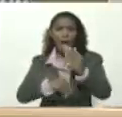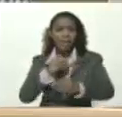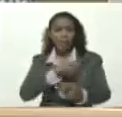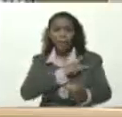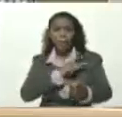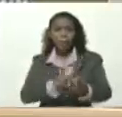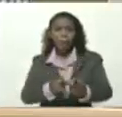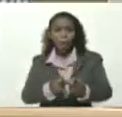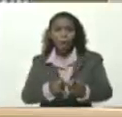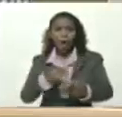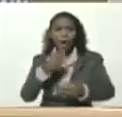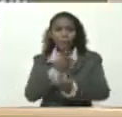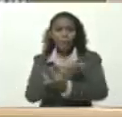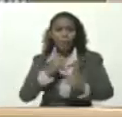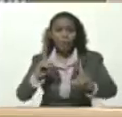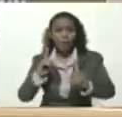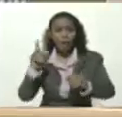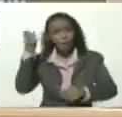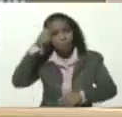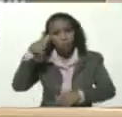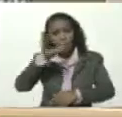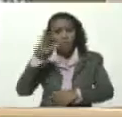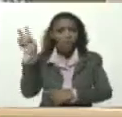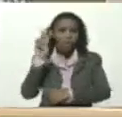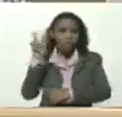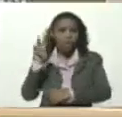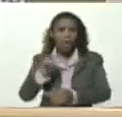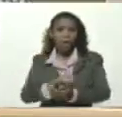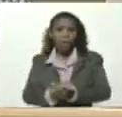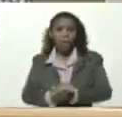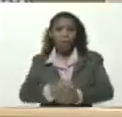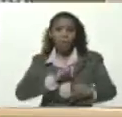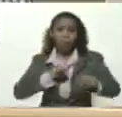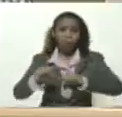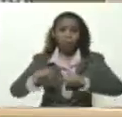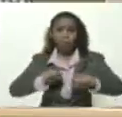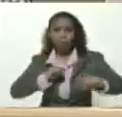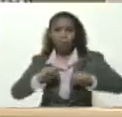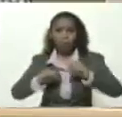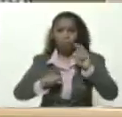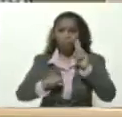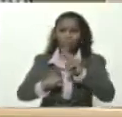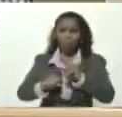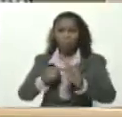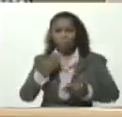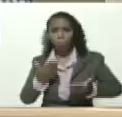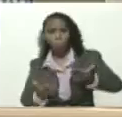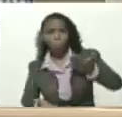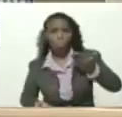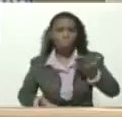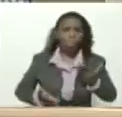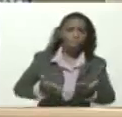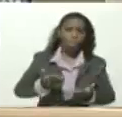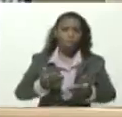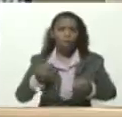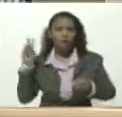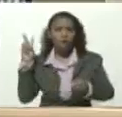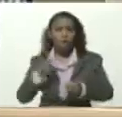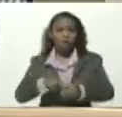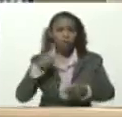voluntad democrática del pueblo venezolano con acciones desestabilizadoras, con acciones violentas,